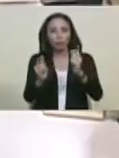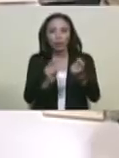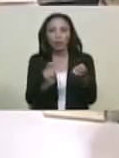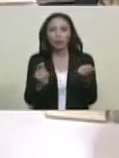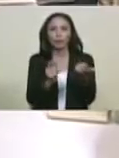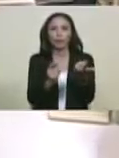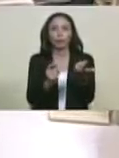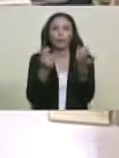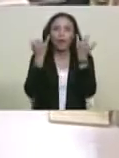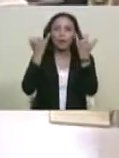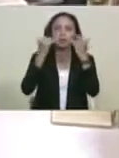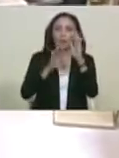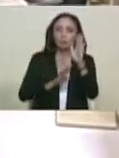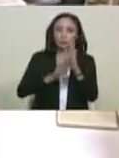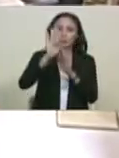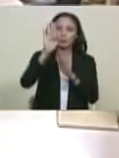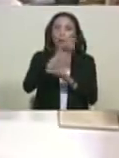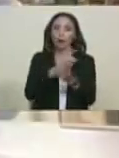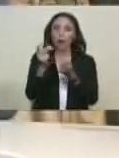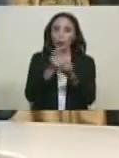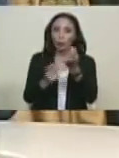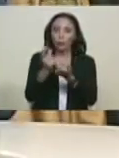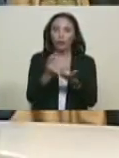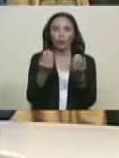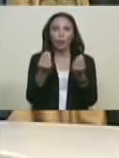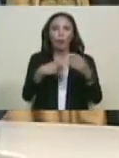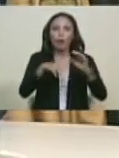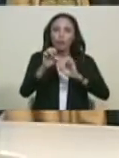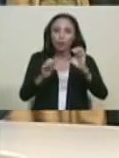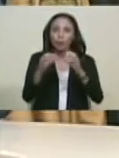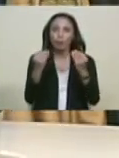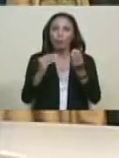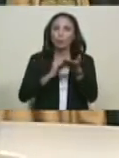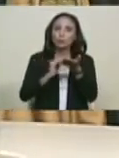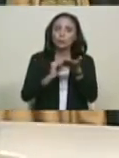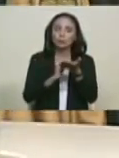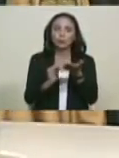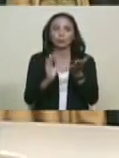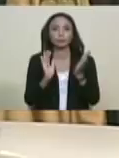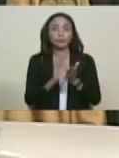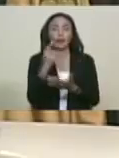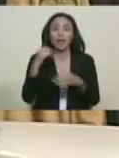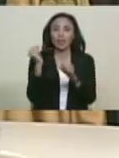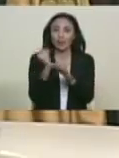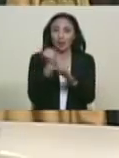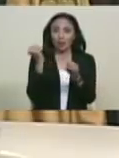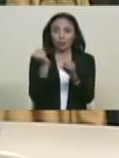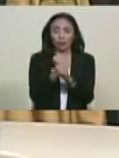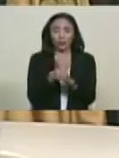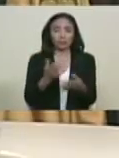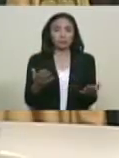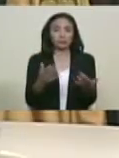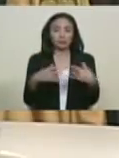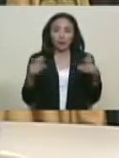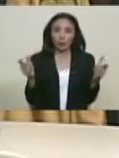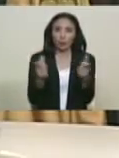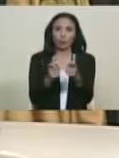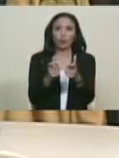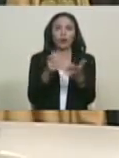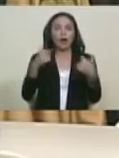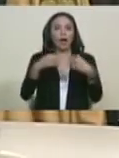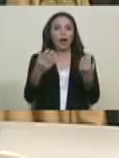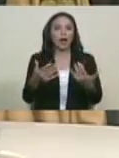crecimiento y prosperidad sin lugar a dudas el trabajo que se ha hecho con importante